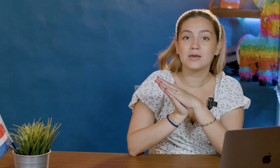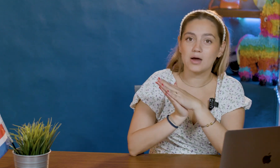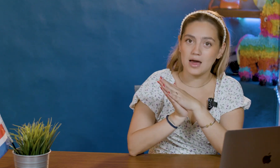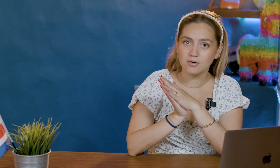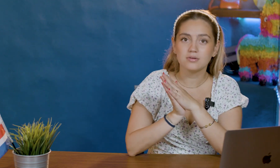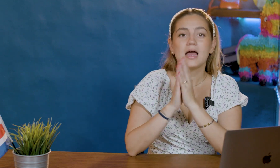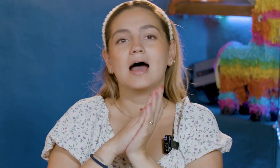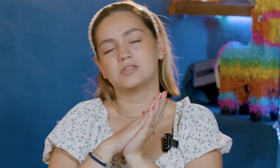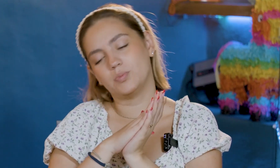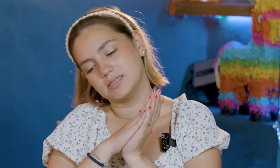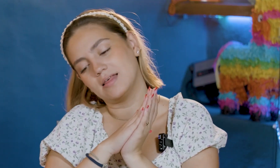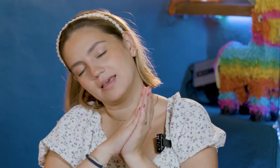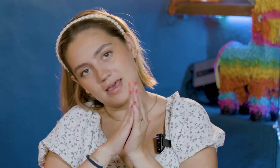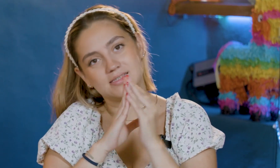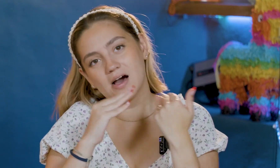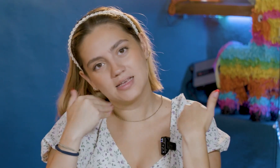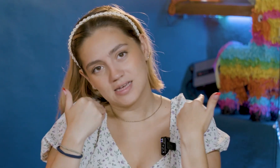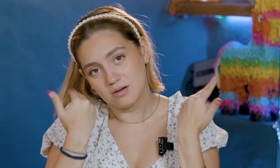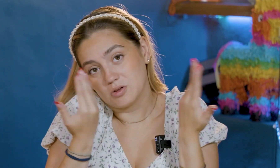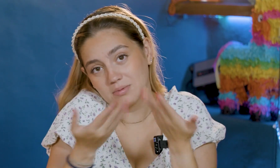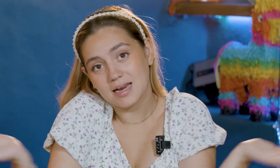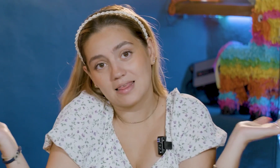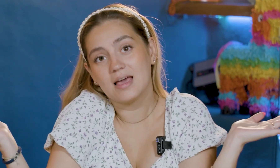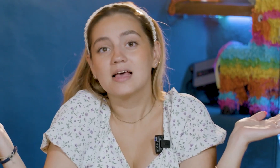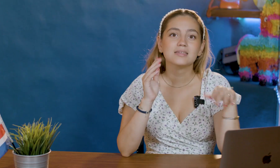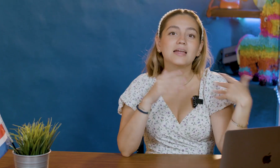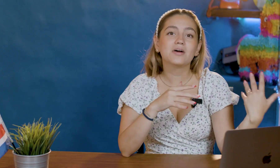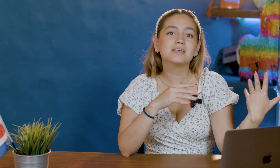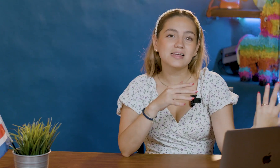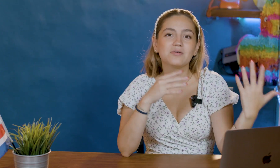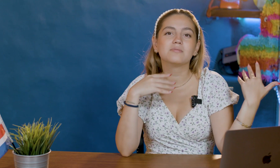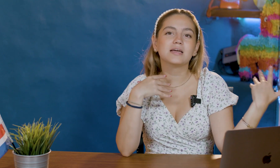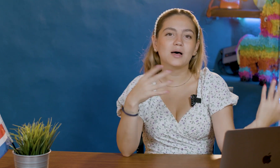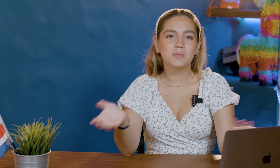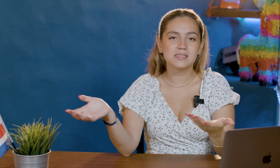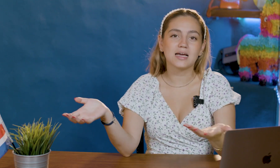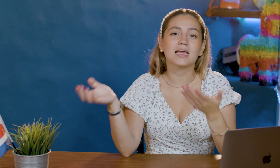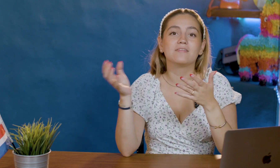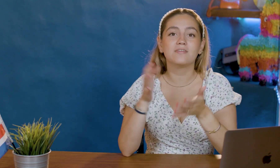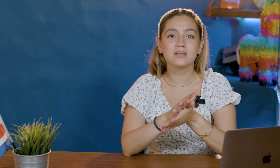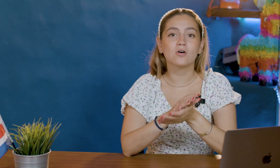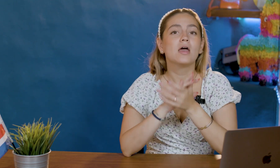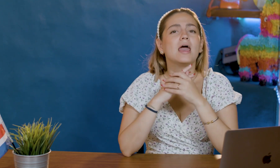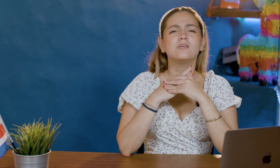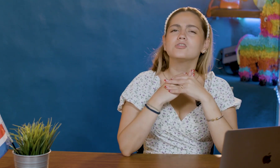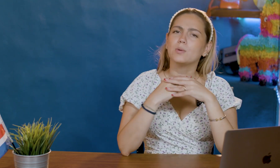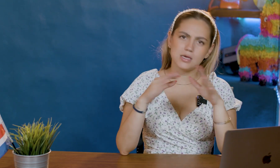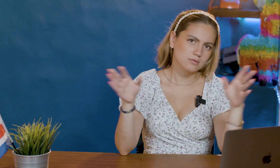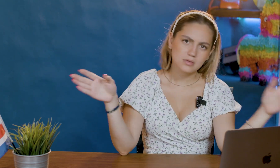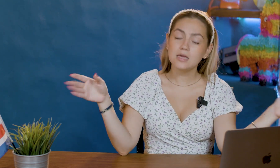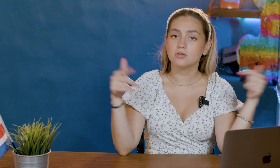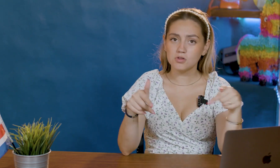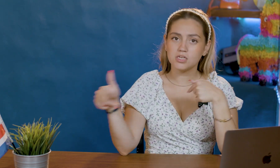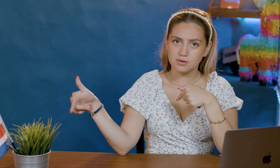decir que se equivocaron a sorpresa de ya en serio absolutamente nadie, salieron a decir en un comunicado de prensa que en efecto ellos